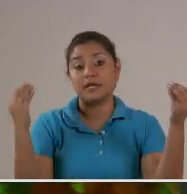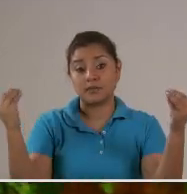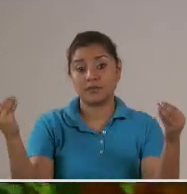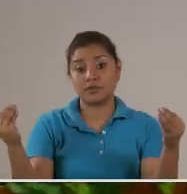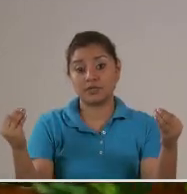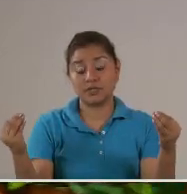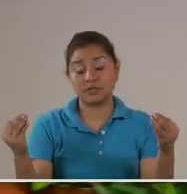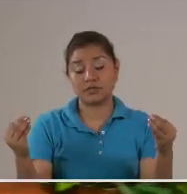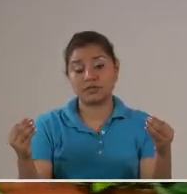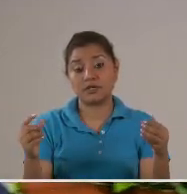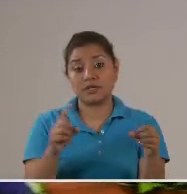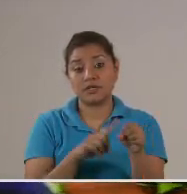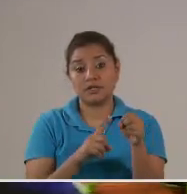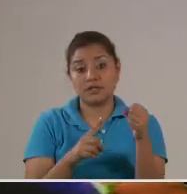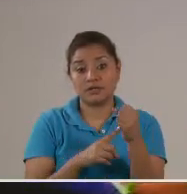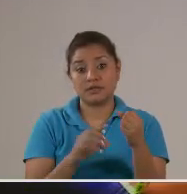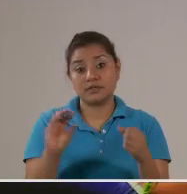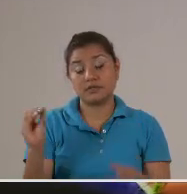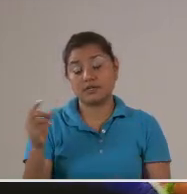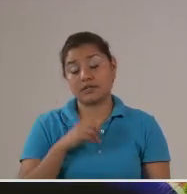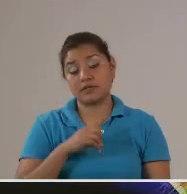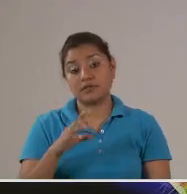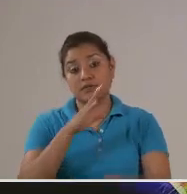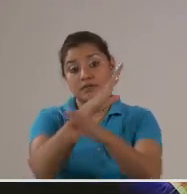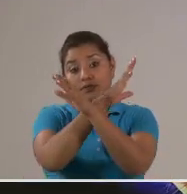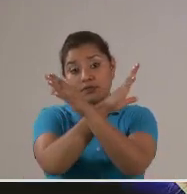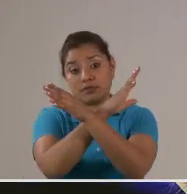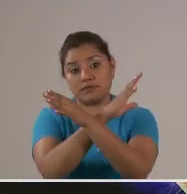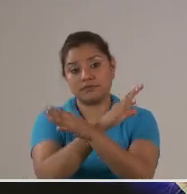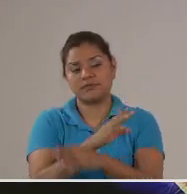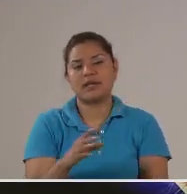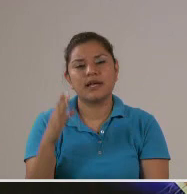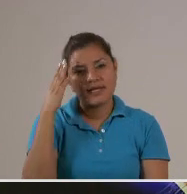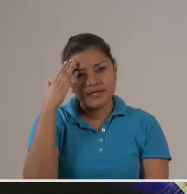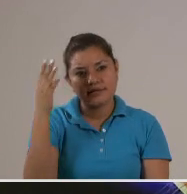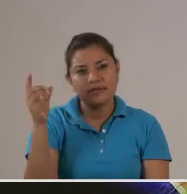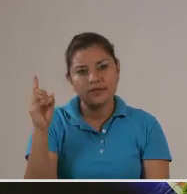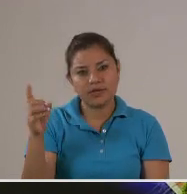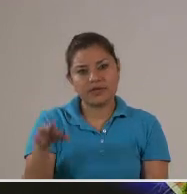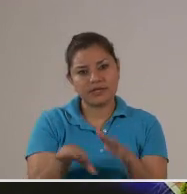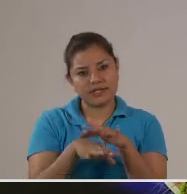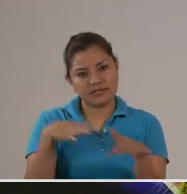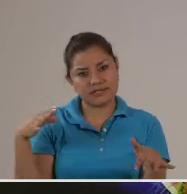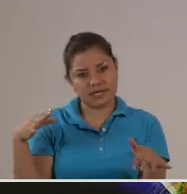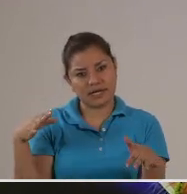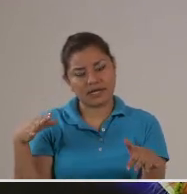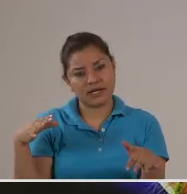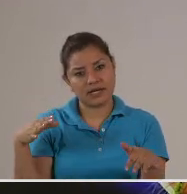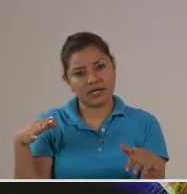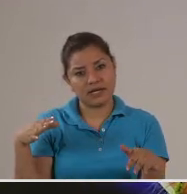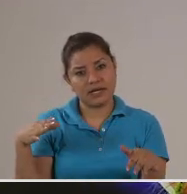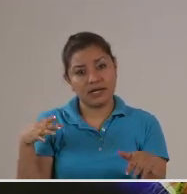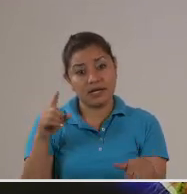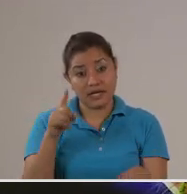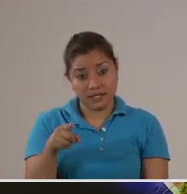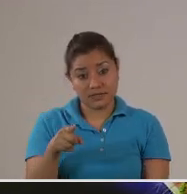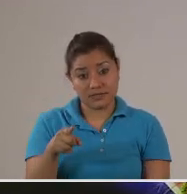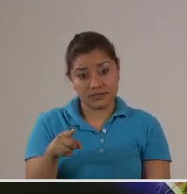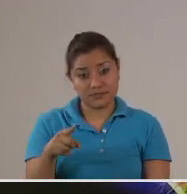que es seguro sabe de Dónde sacan los casos de toda América